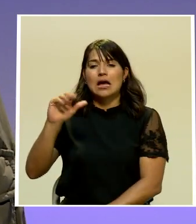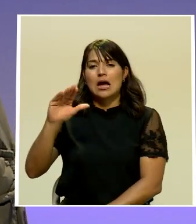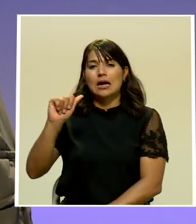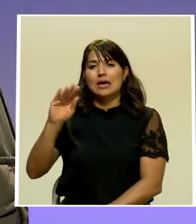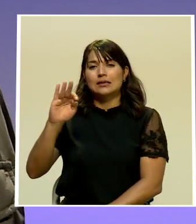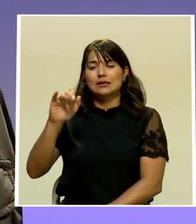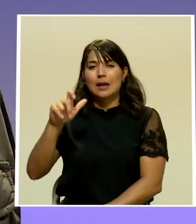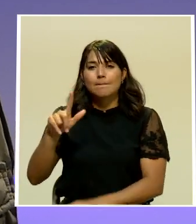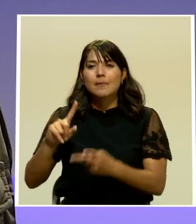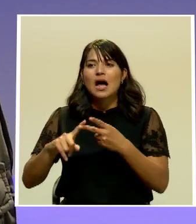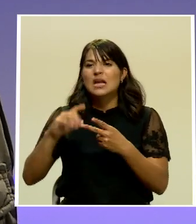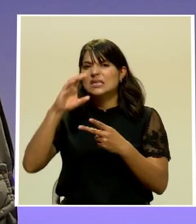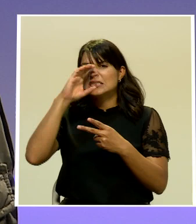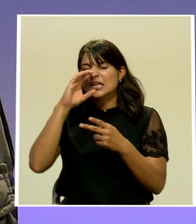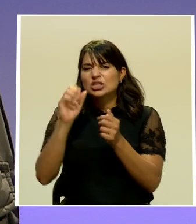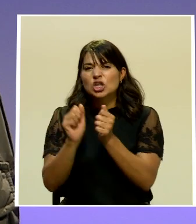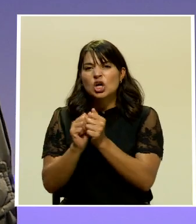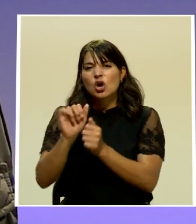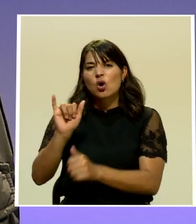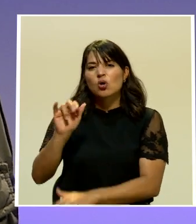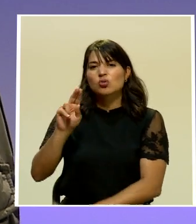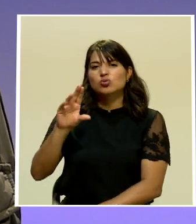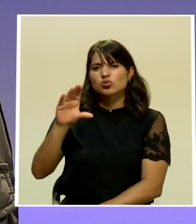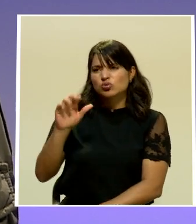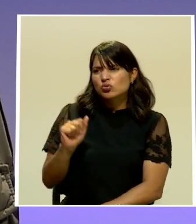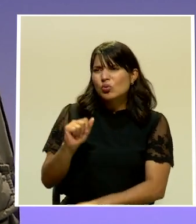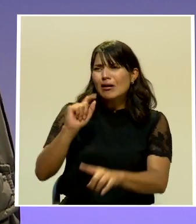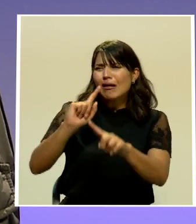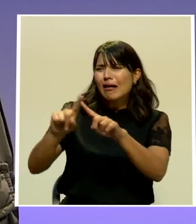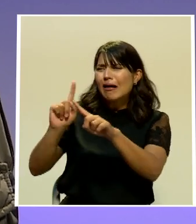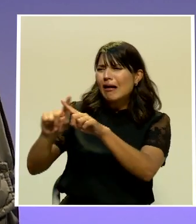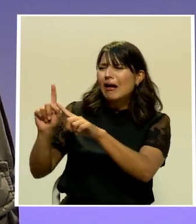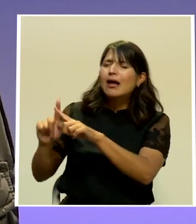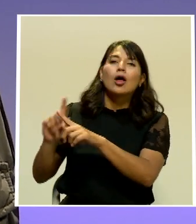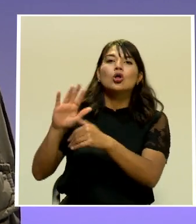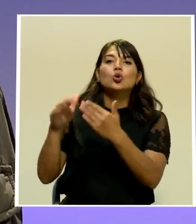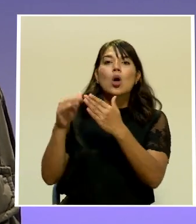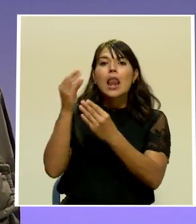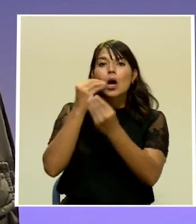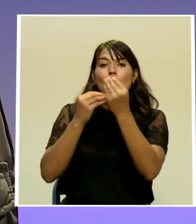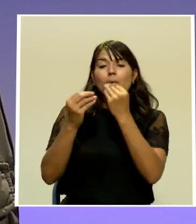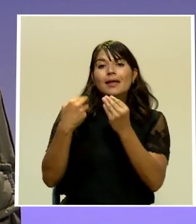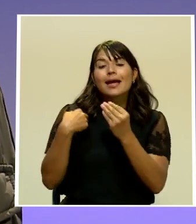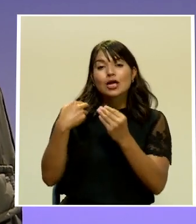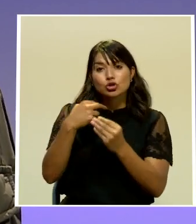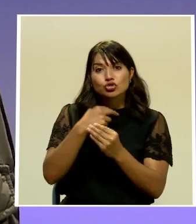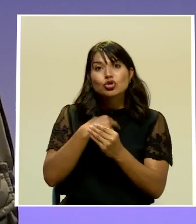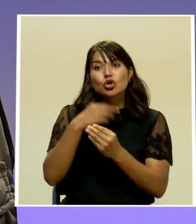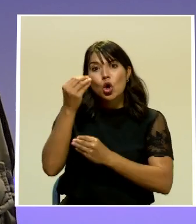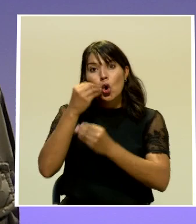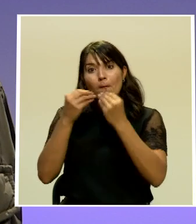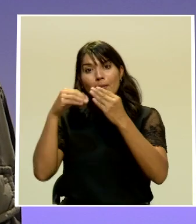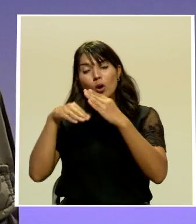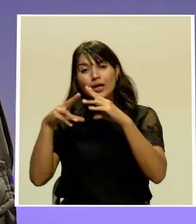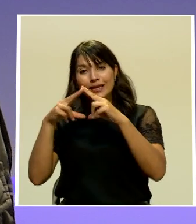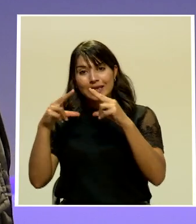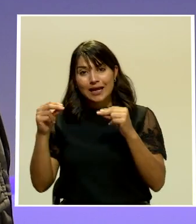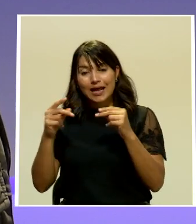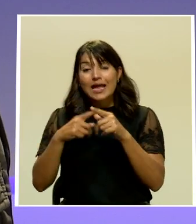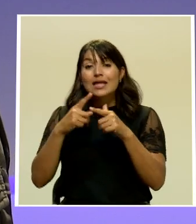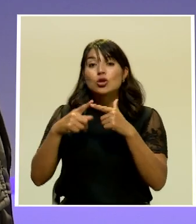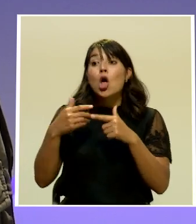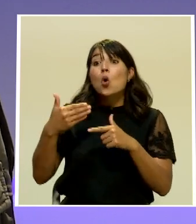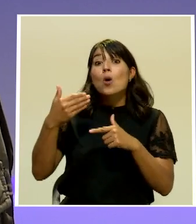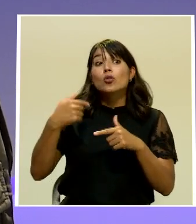venden fritanga, o sea, venden toda la gastronomía que nosotros consumimos en Nicaragua. Entonces, cuando yo paseé con Milagros por